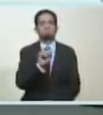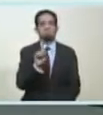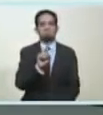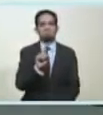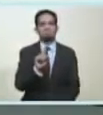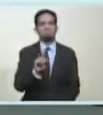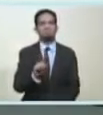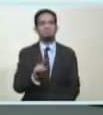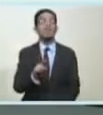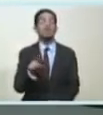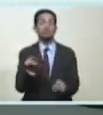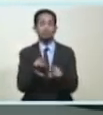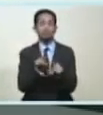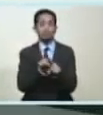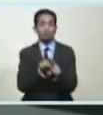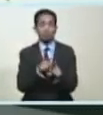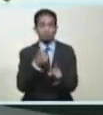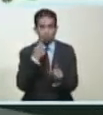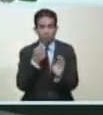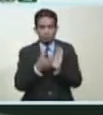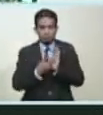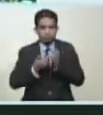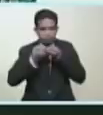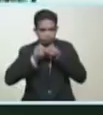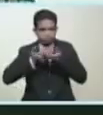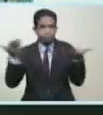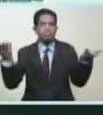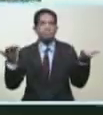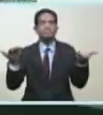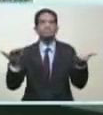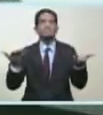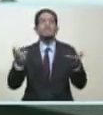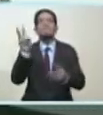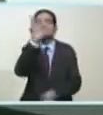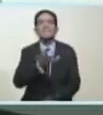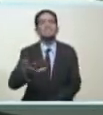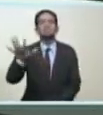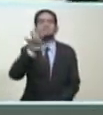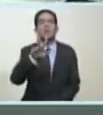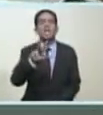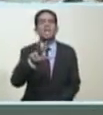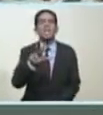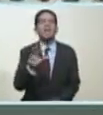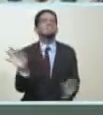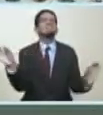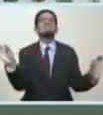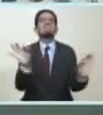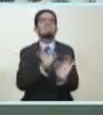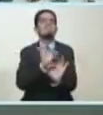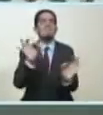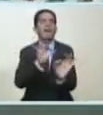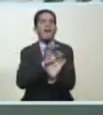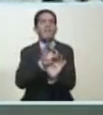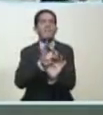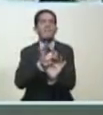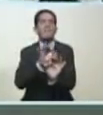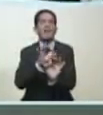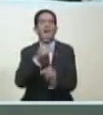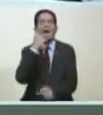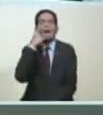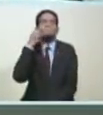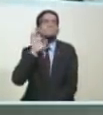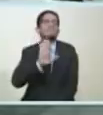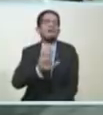Lo digo a nombre del pueblo y de la Fuerza Armada Nacional Bolivariana. Venezuela no la intimida nadie. Venezuela no la